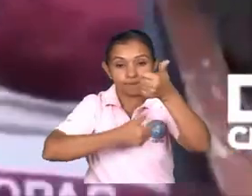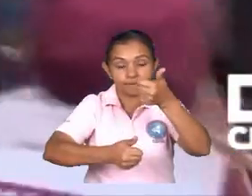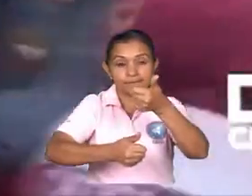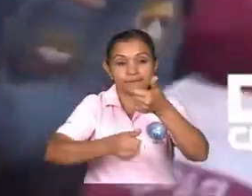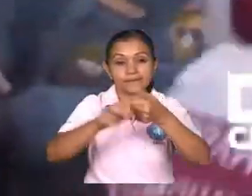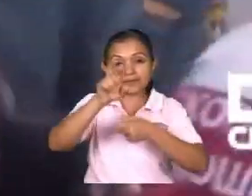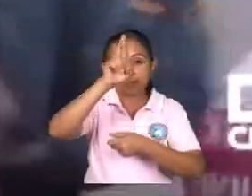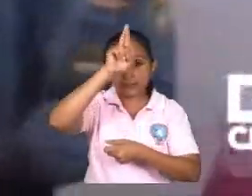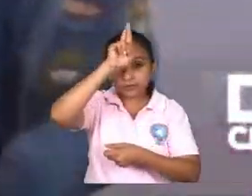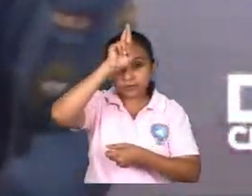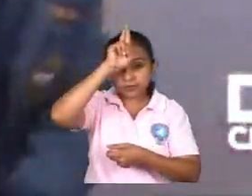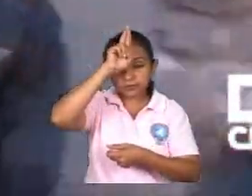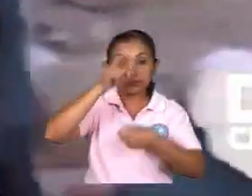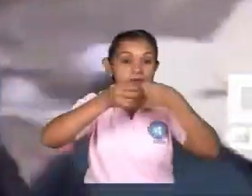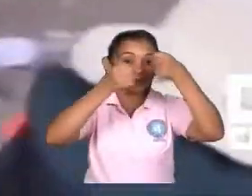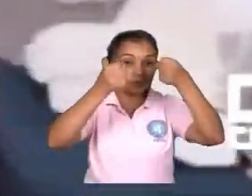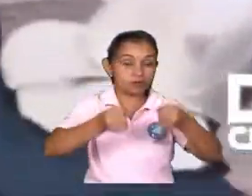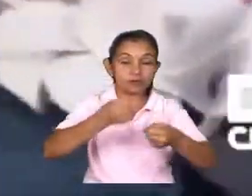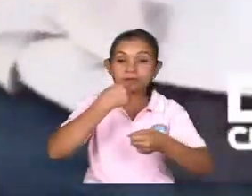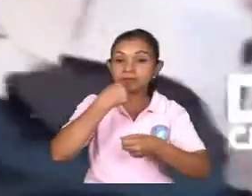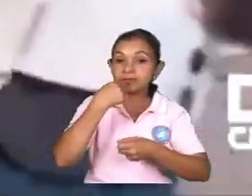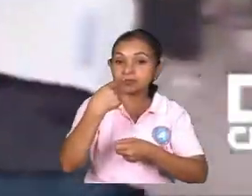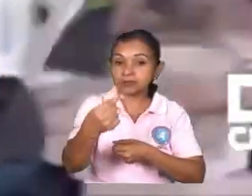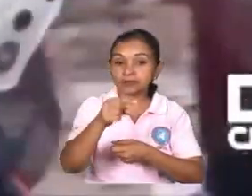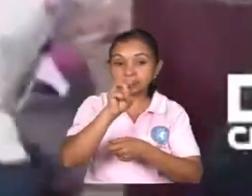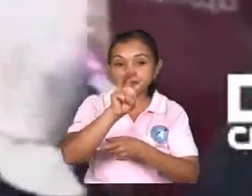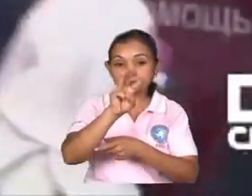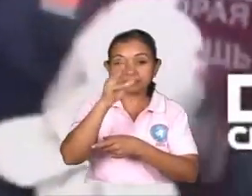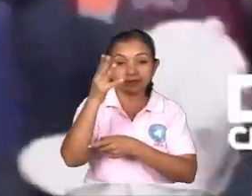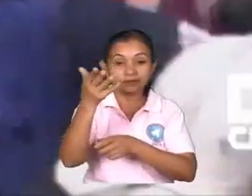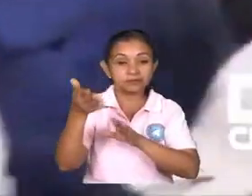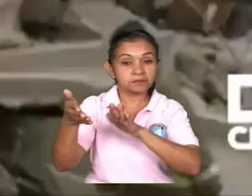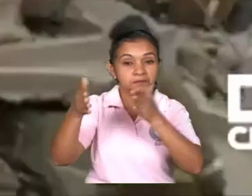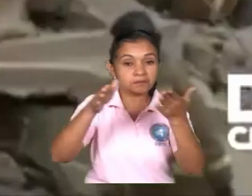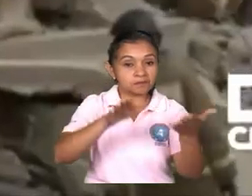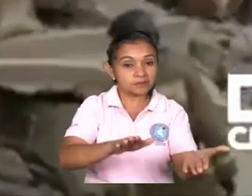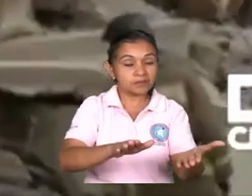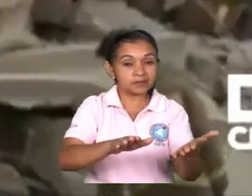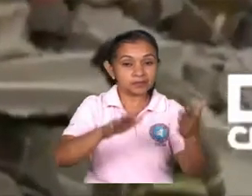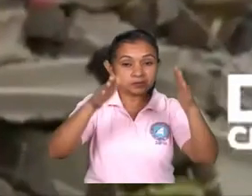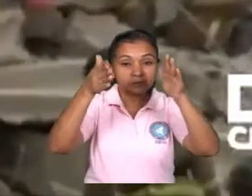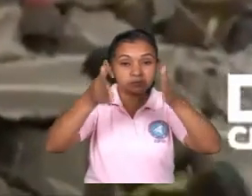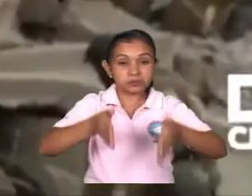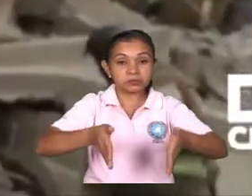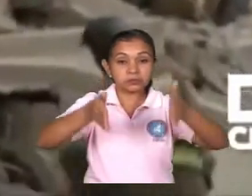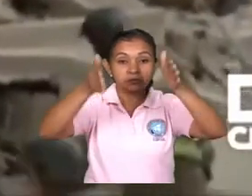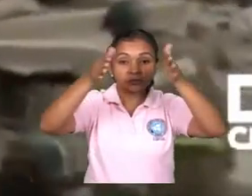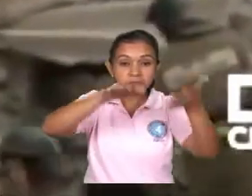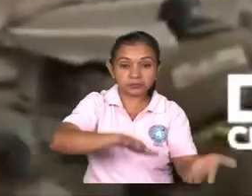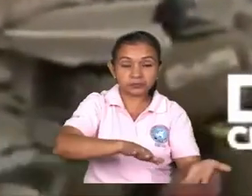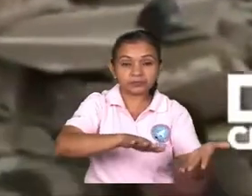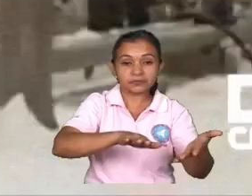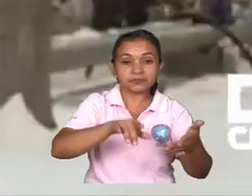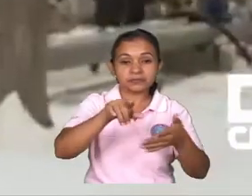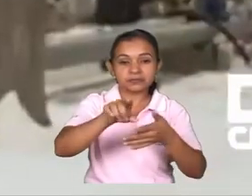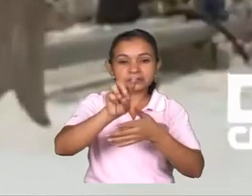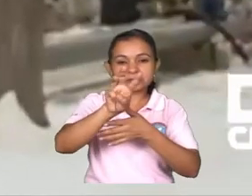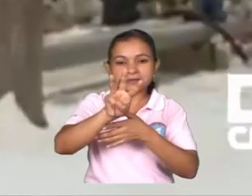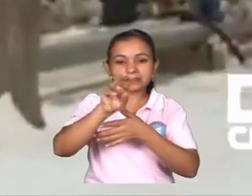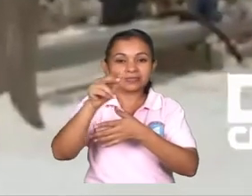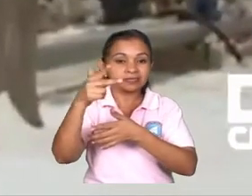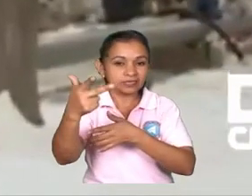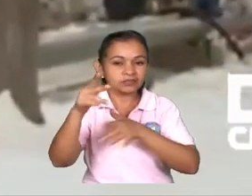de Rusia. El funcionario precisó que de los 39 fallecidos a causa del derrumbe, han sido identificados